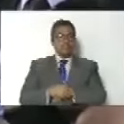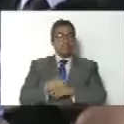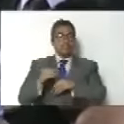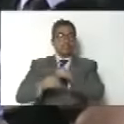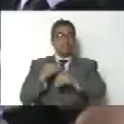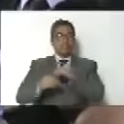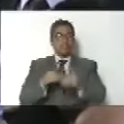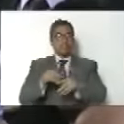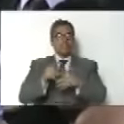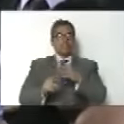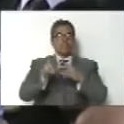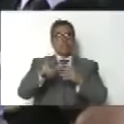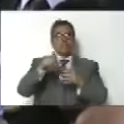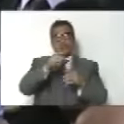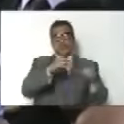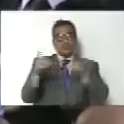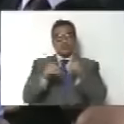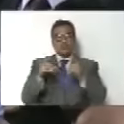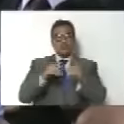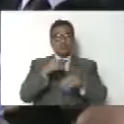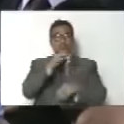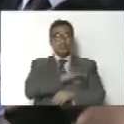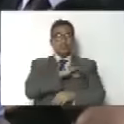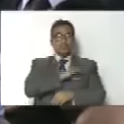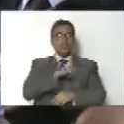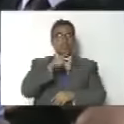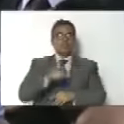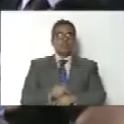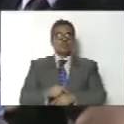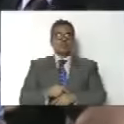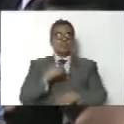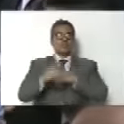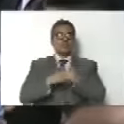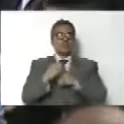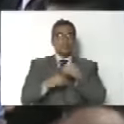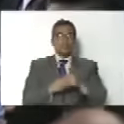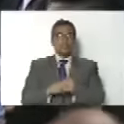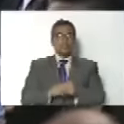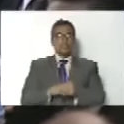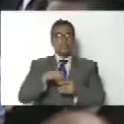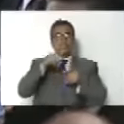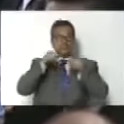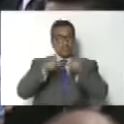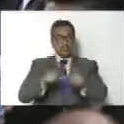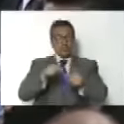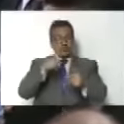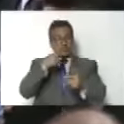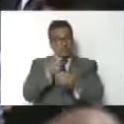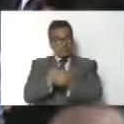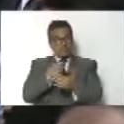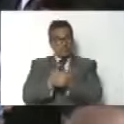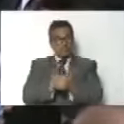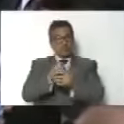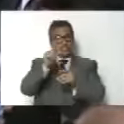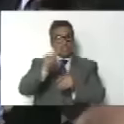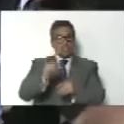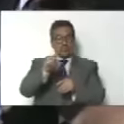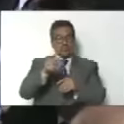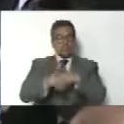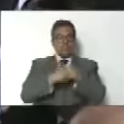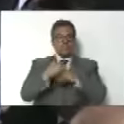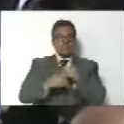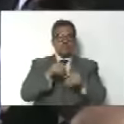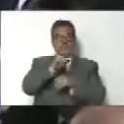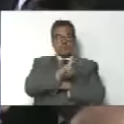foro tripartito de diálogo social, como es el método de la fijación del salario mínimo, cumpliendo con el